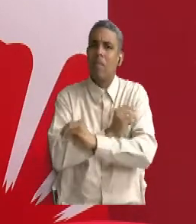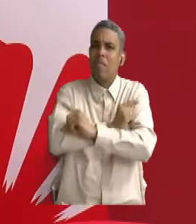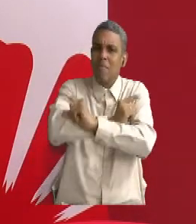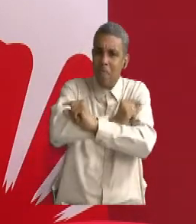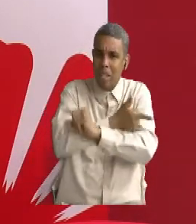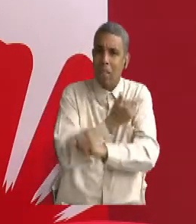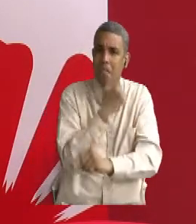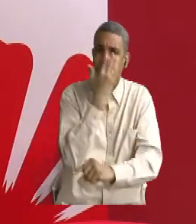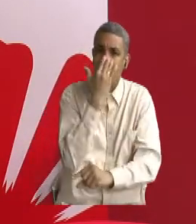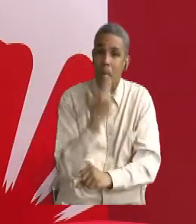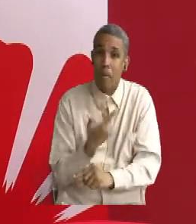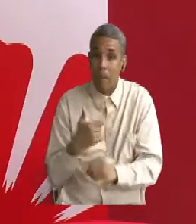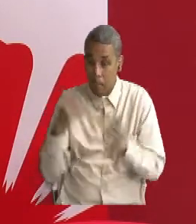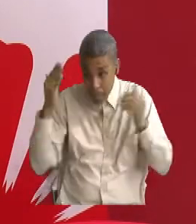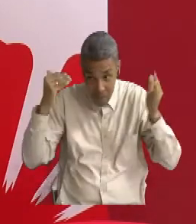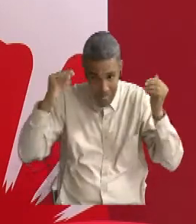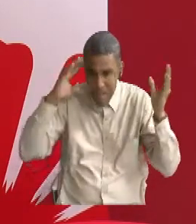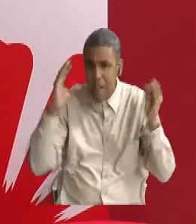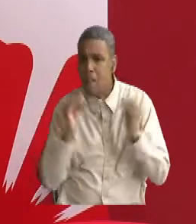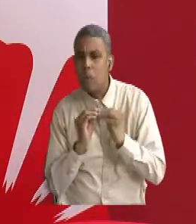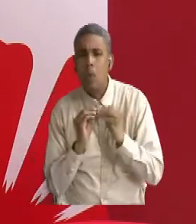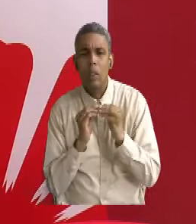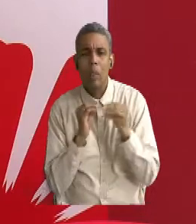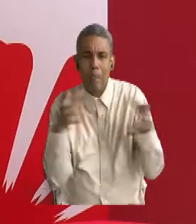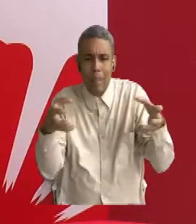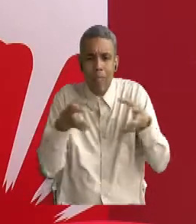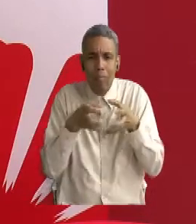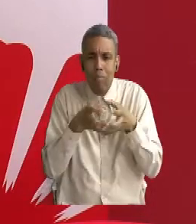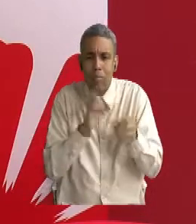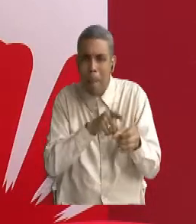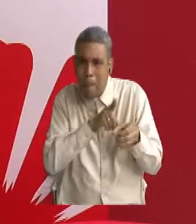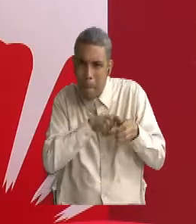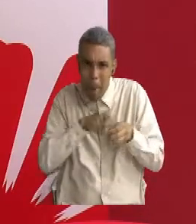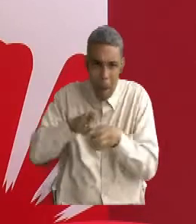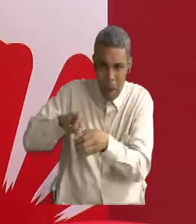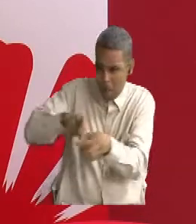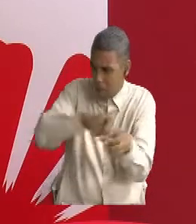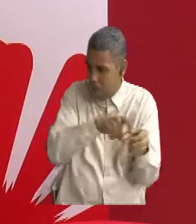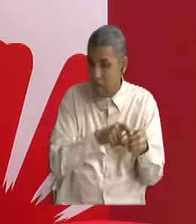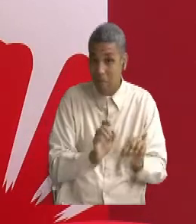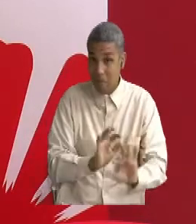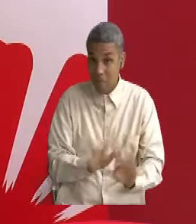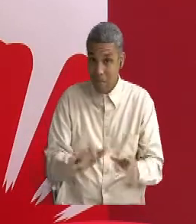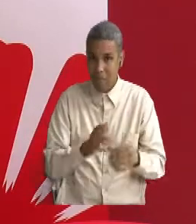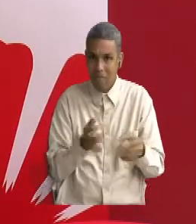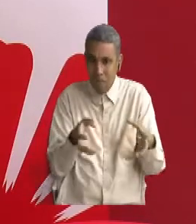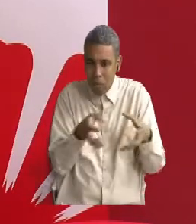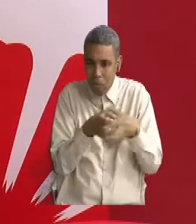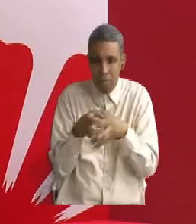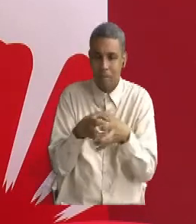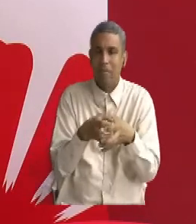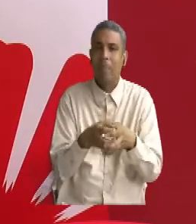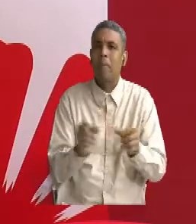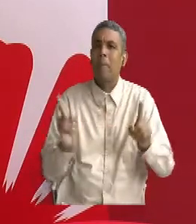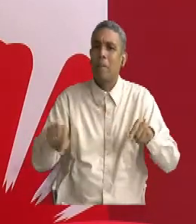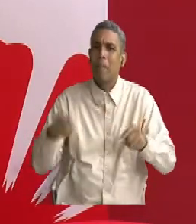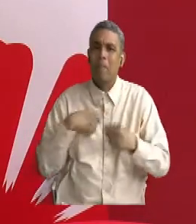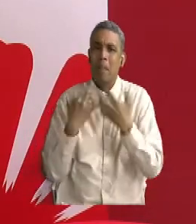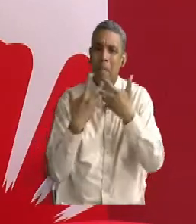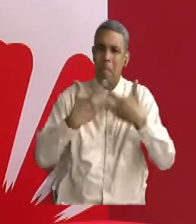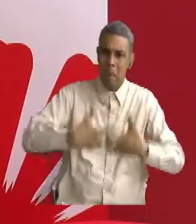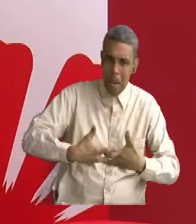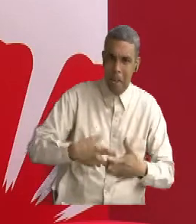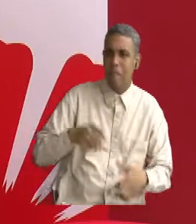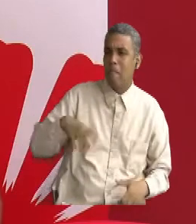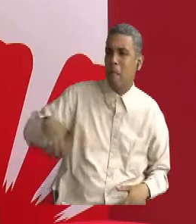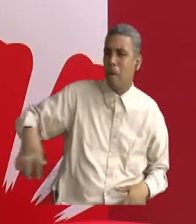como virtuales, pero se han ido como acomodando, ya algunas tienen locales. Además de esto, vinculan a las empresas que ya llevan como